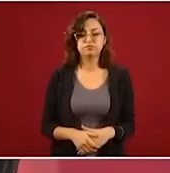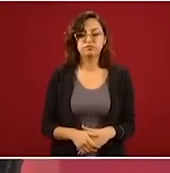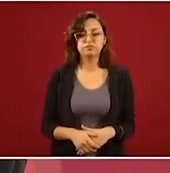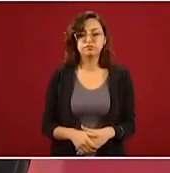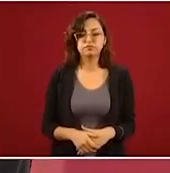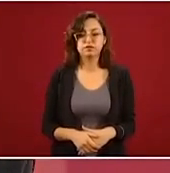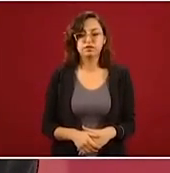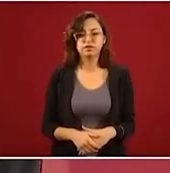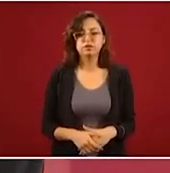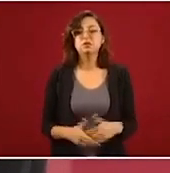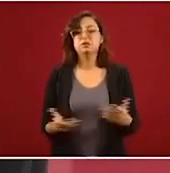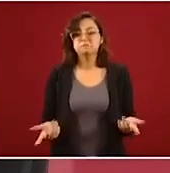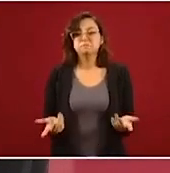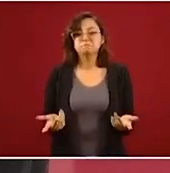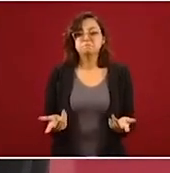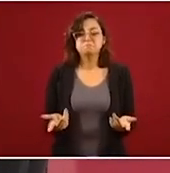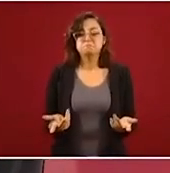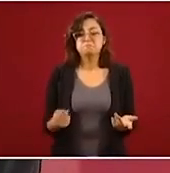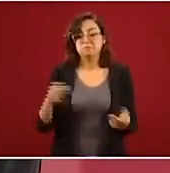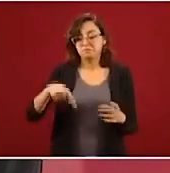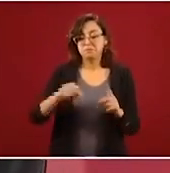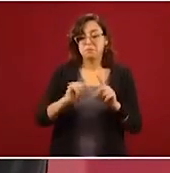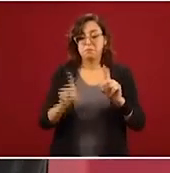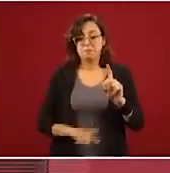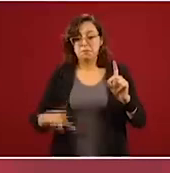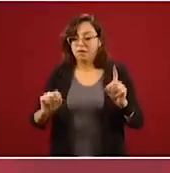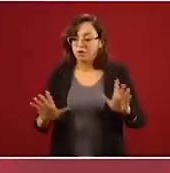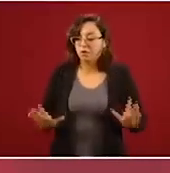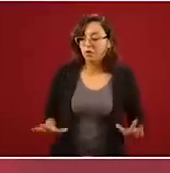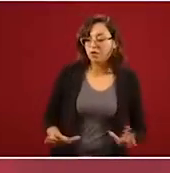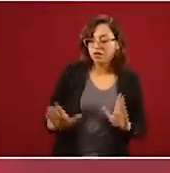Esto hace muy atractivo a México para